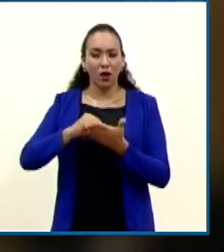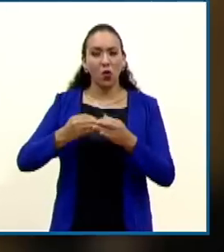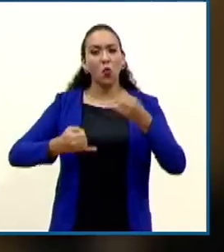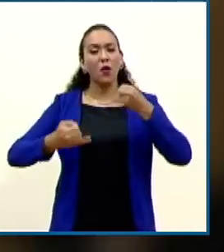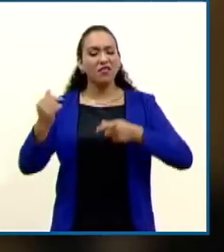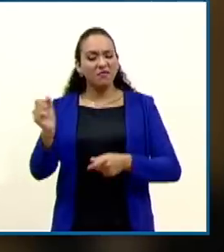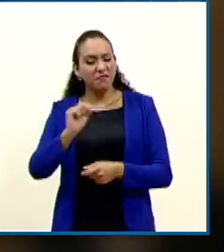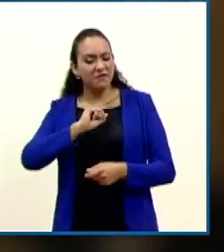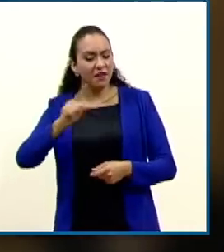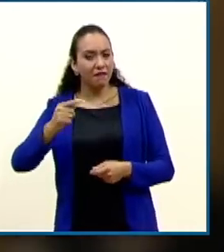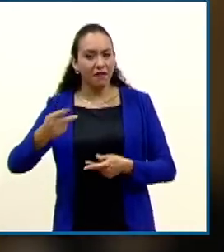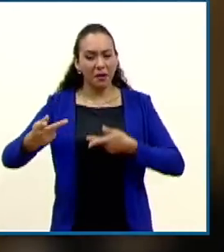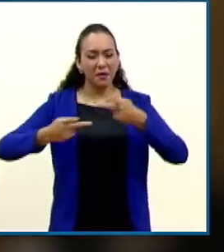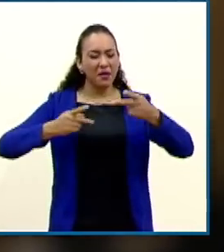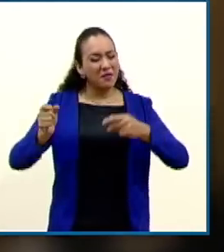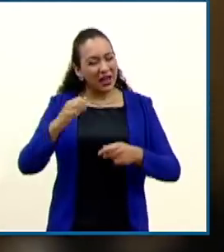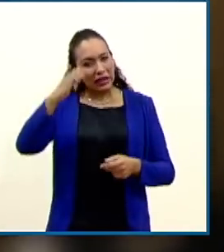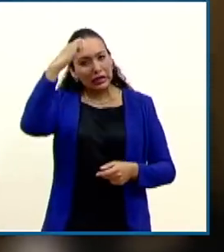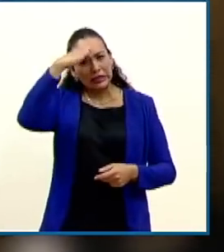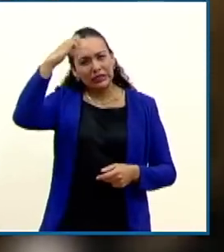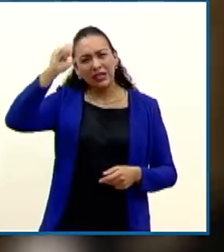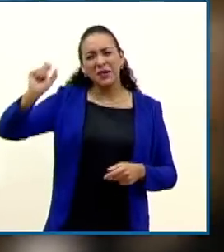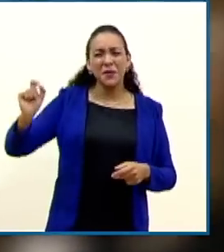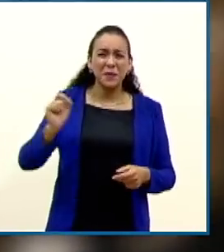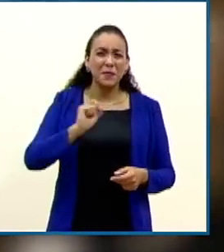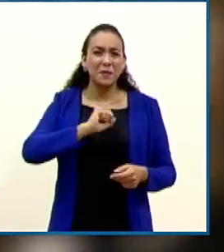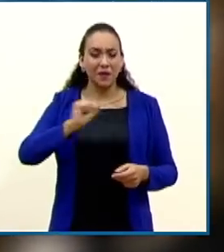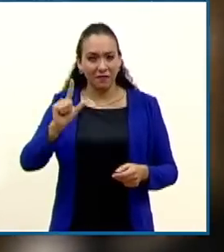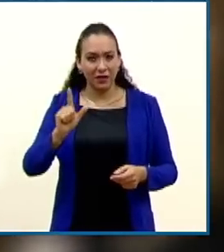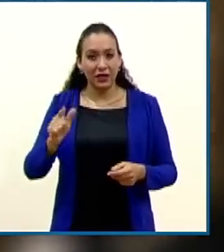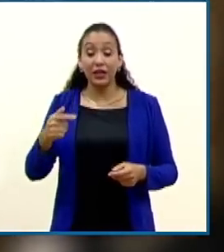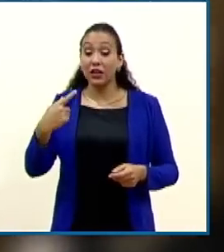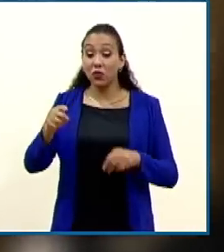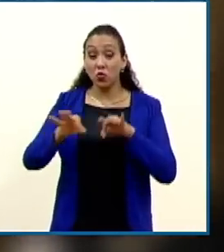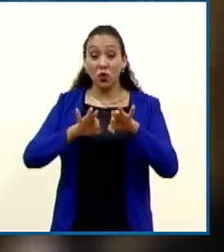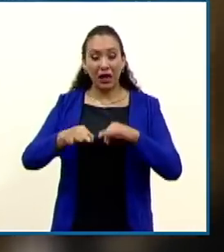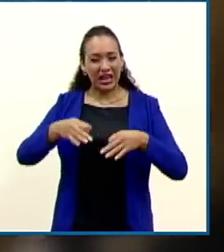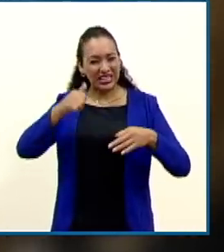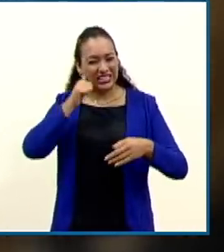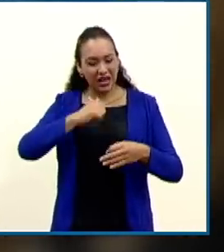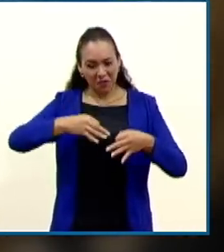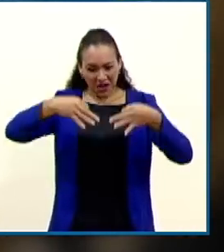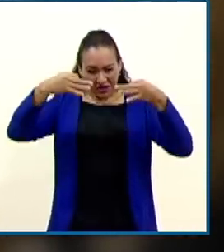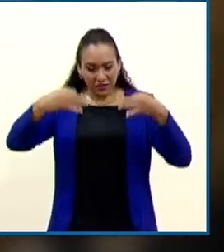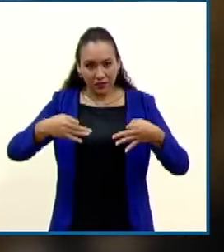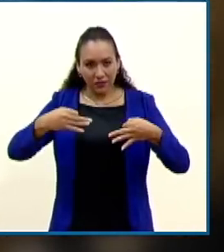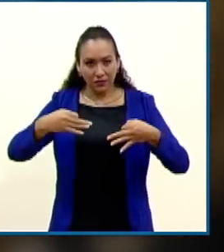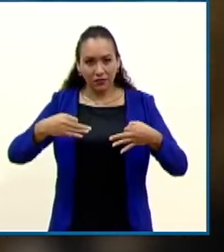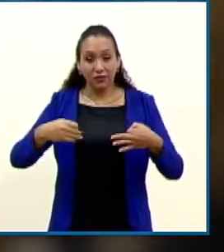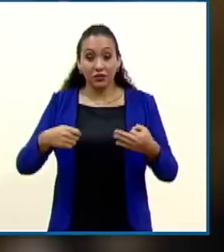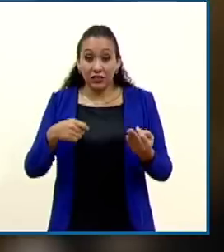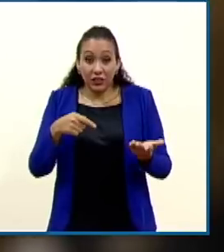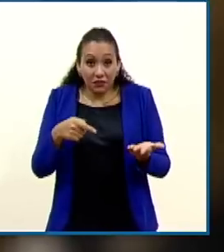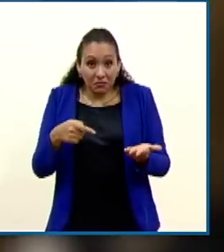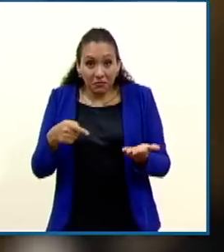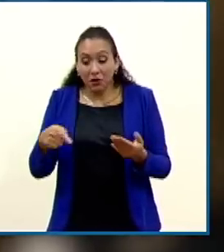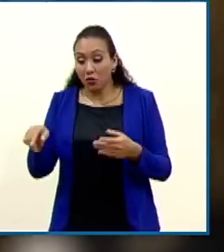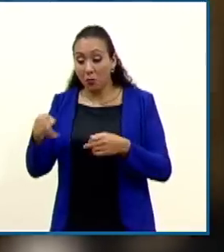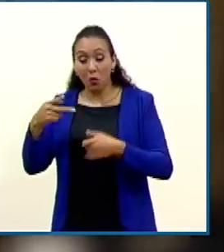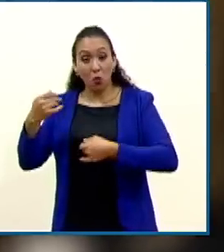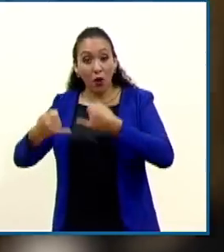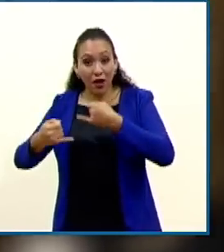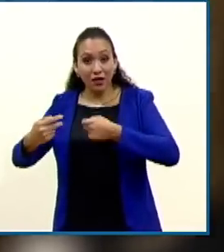con experiencia y con una independencia incuestionable, de nada sirve tener un texto constitucional